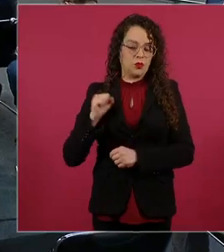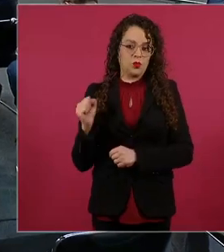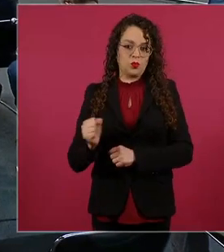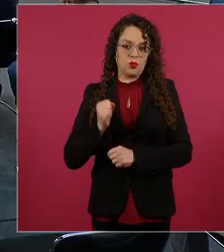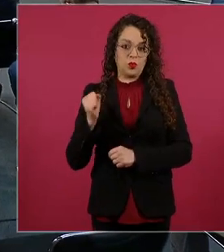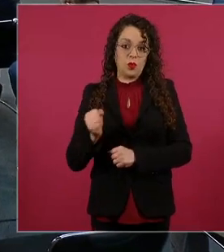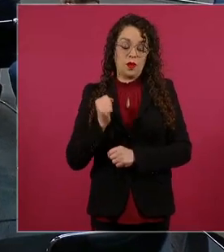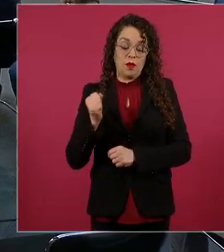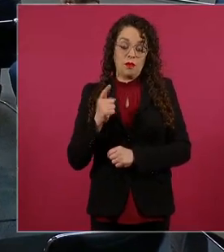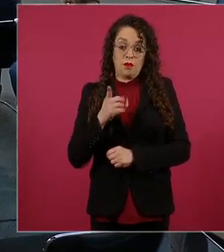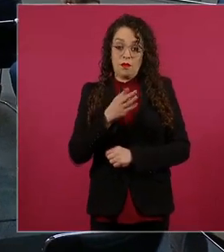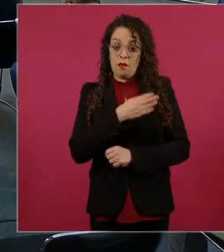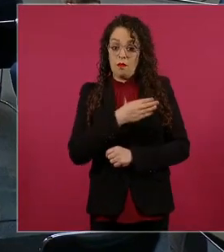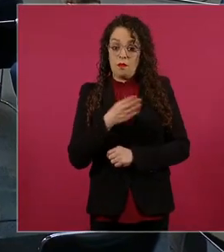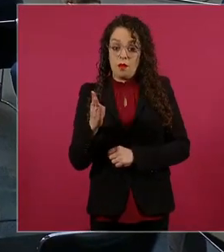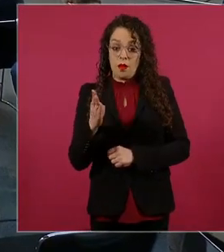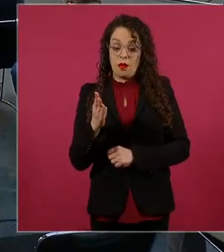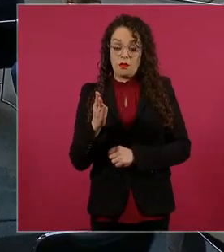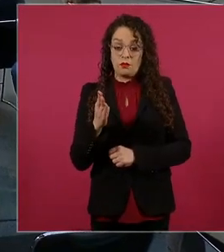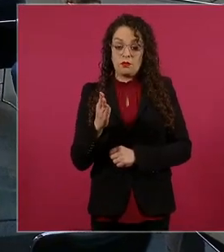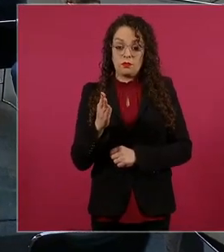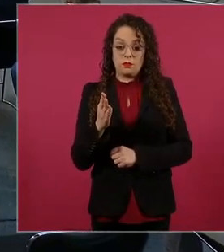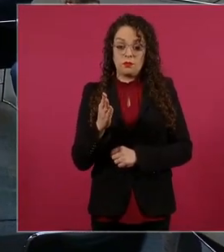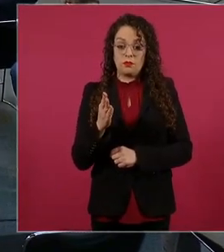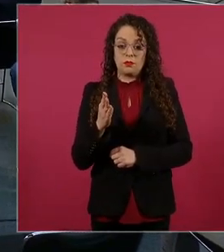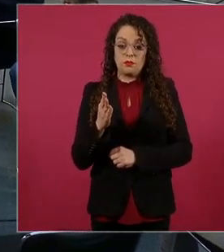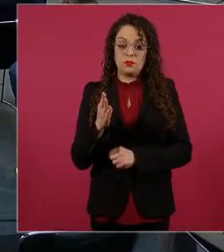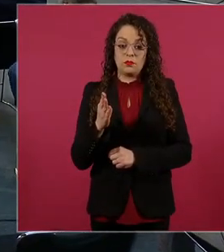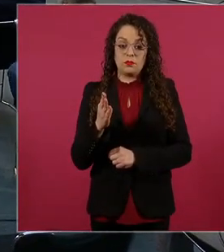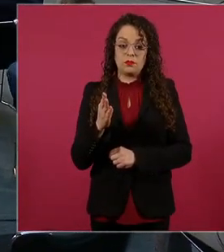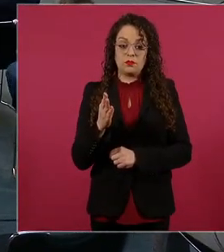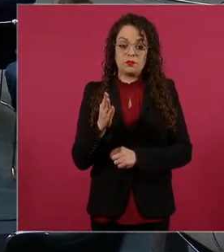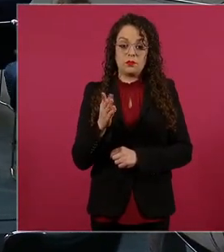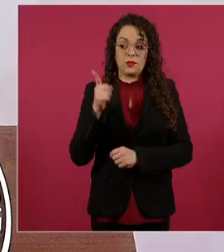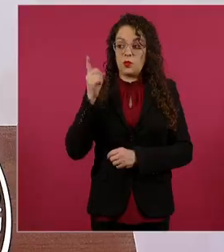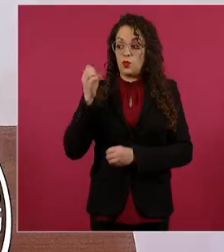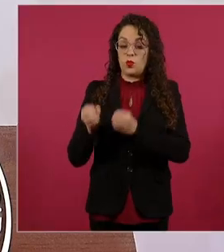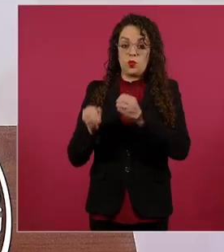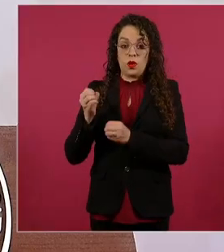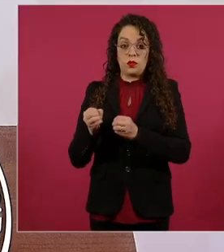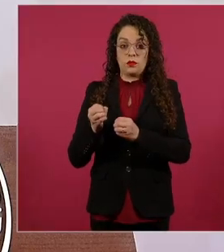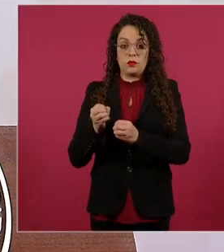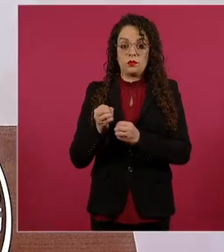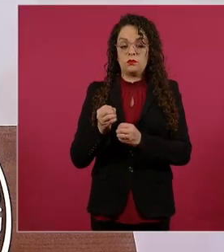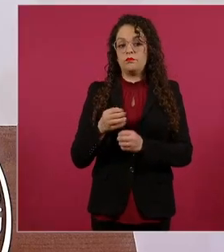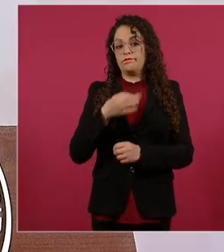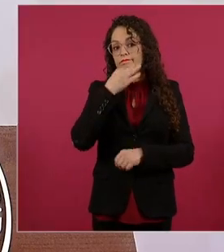no nos paró el juez la obra